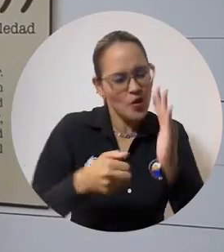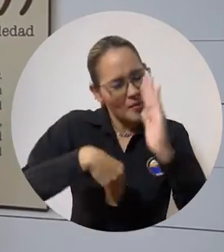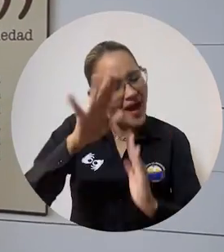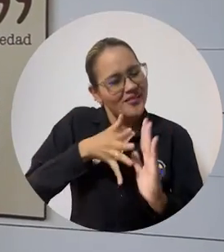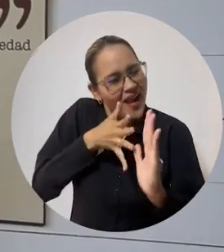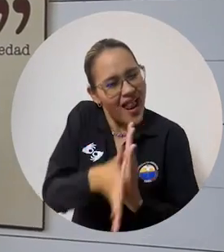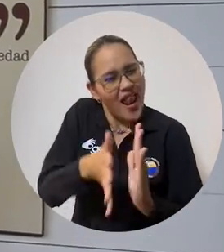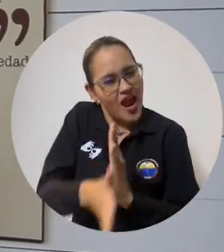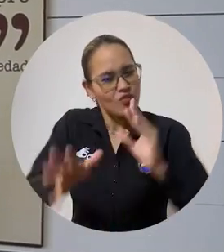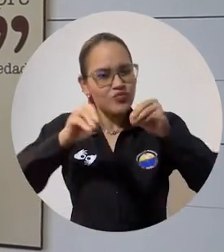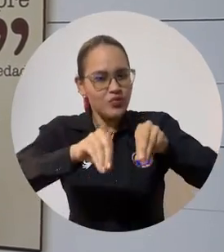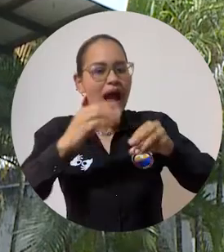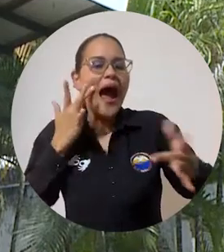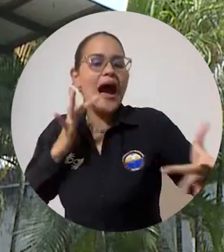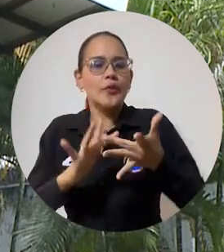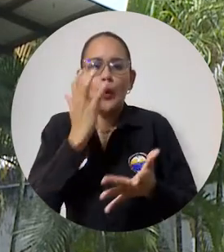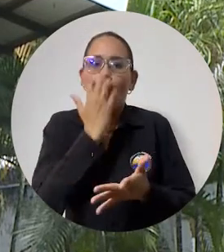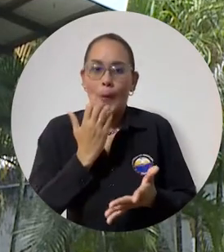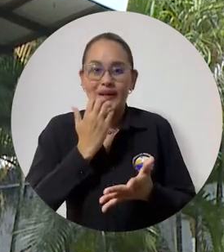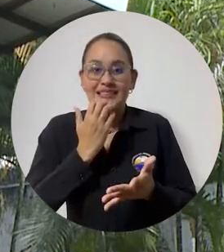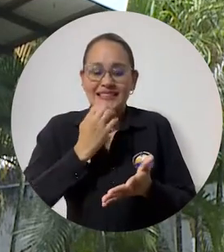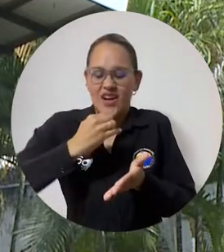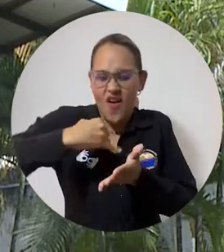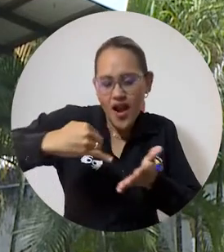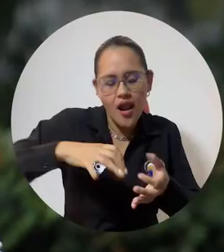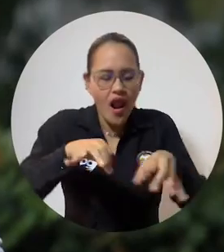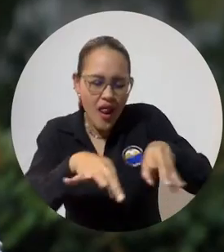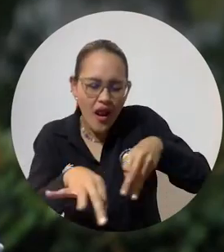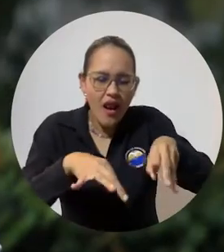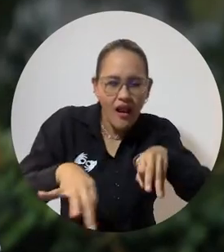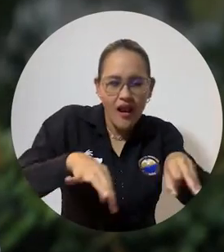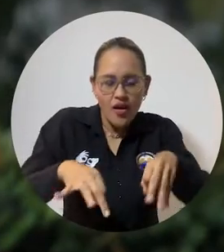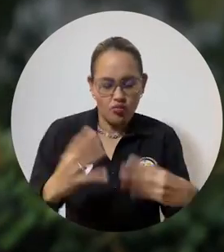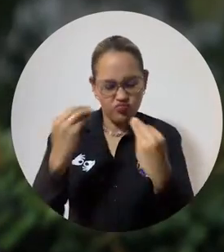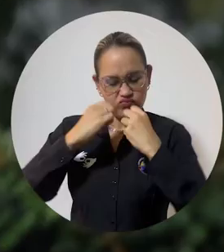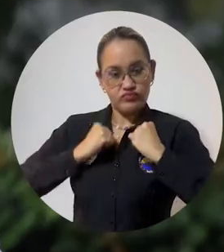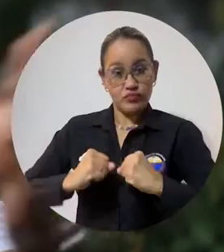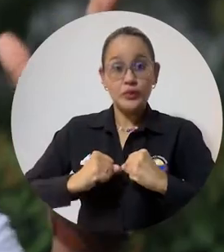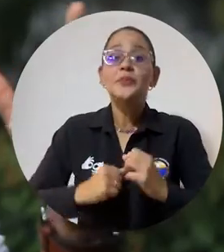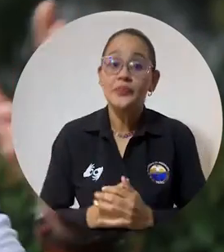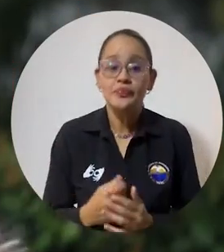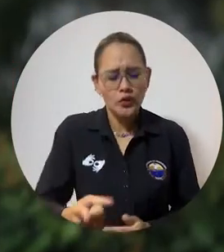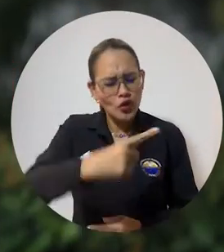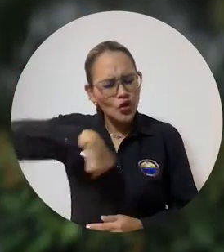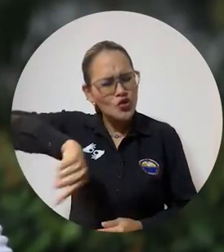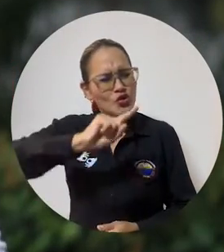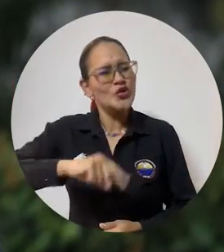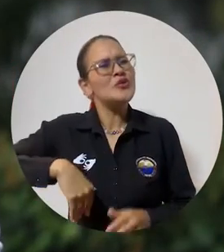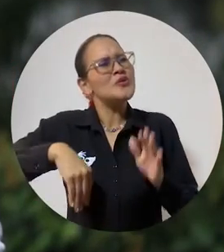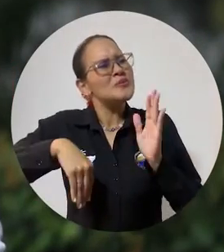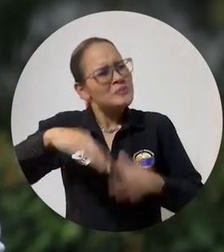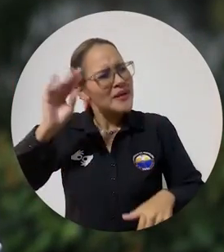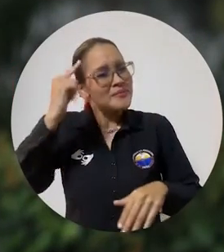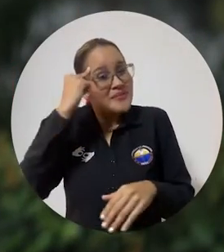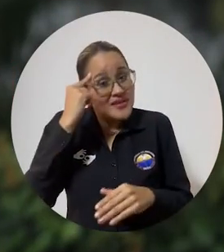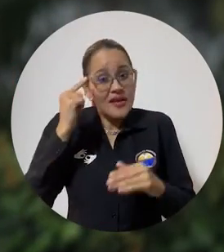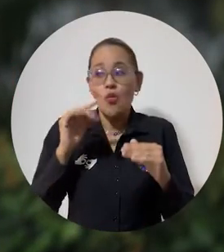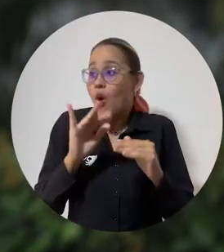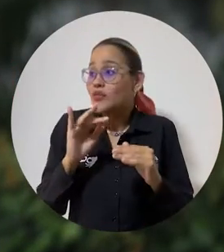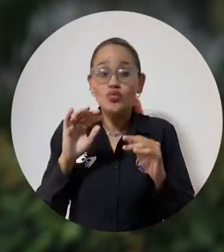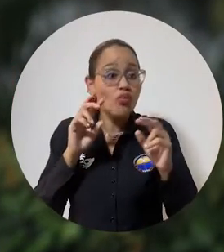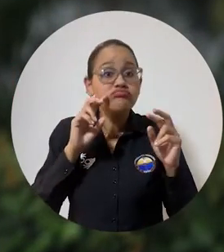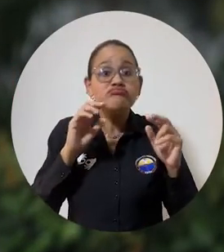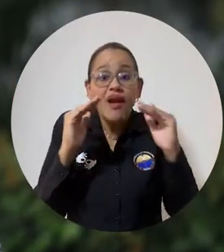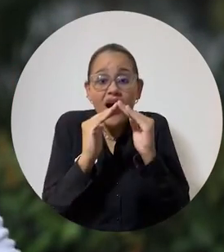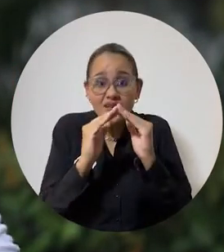las obras de Gabriel García Márquez. Nos hemos preocupado no solo por mantenernos dentro de las cuatro paredes que encierran al museo, sino que